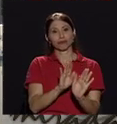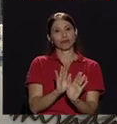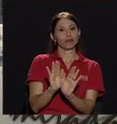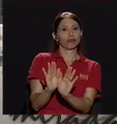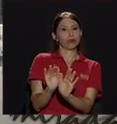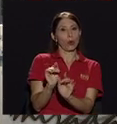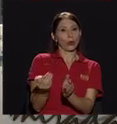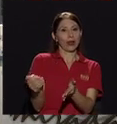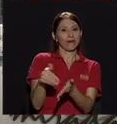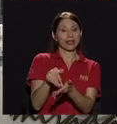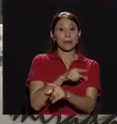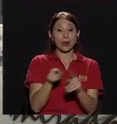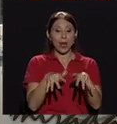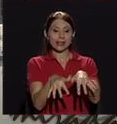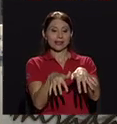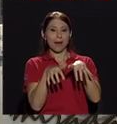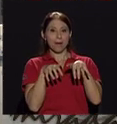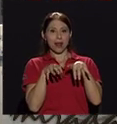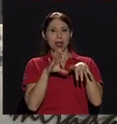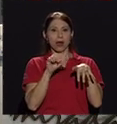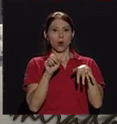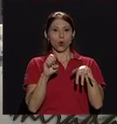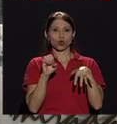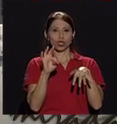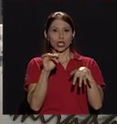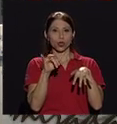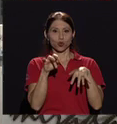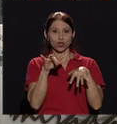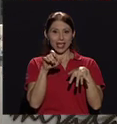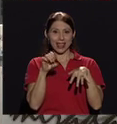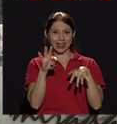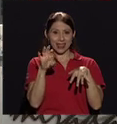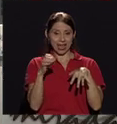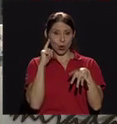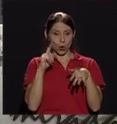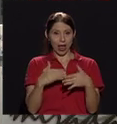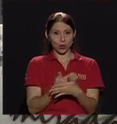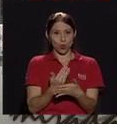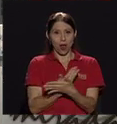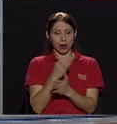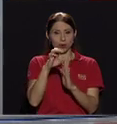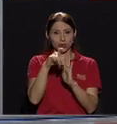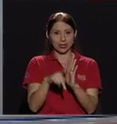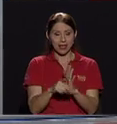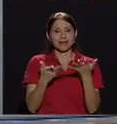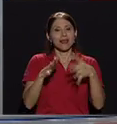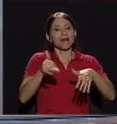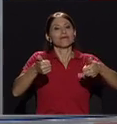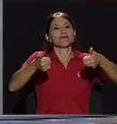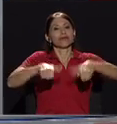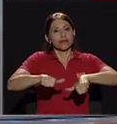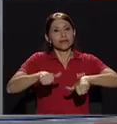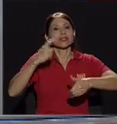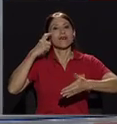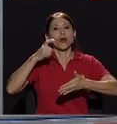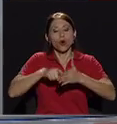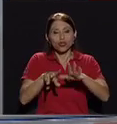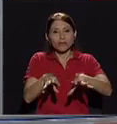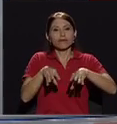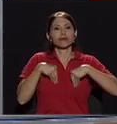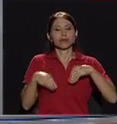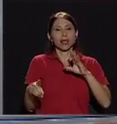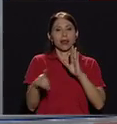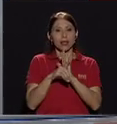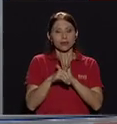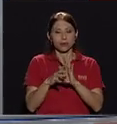esa constituyente, ¿verdad?, cuando se crea la actual constitución, que se aprueba, que se reconoce finalmente